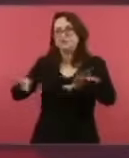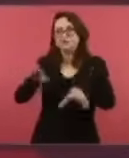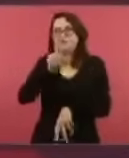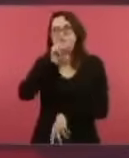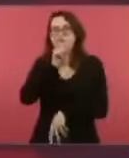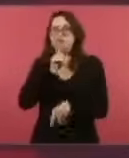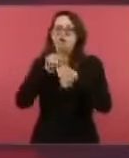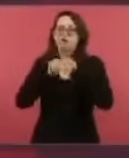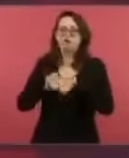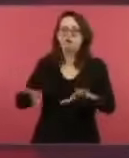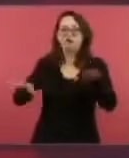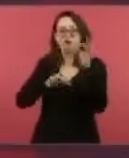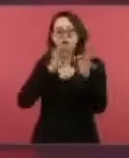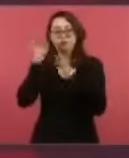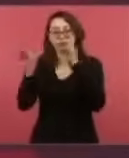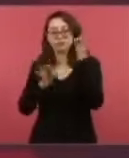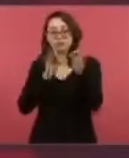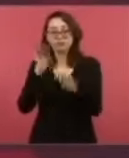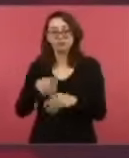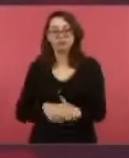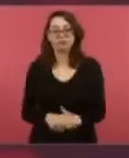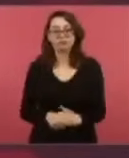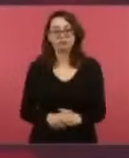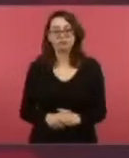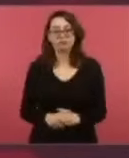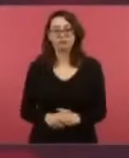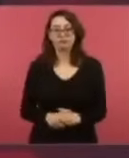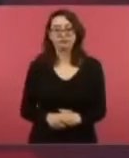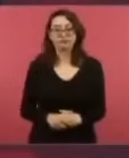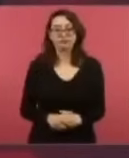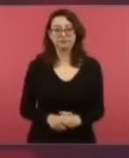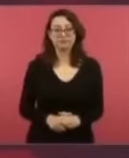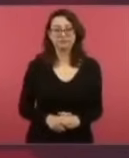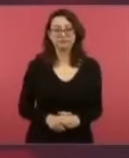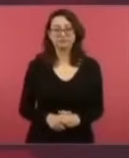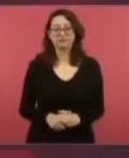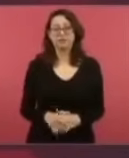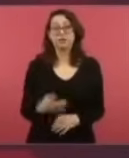para que sepan que acuso,